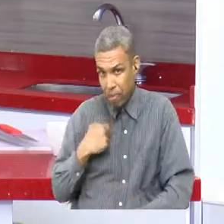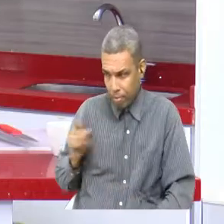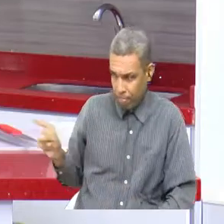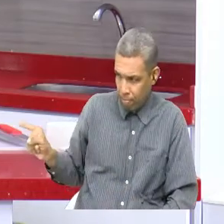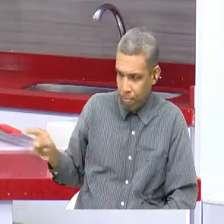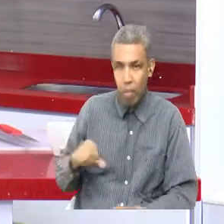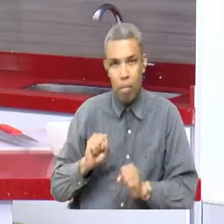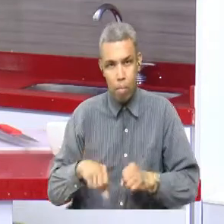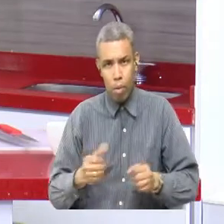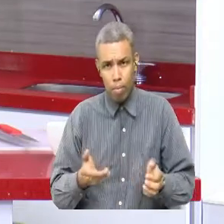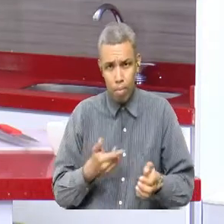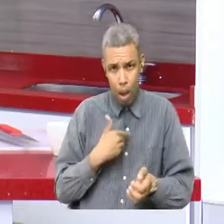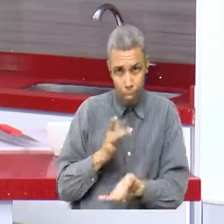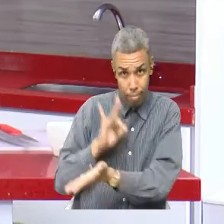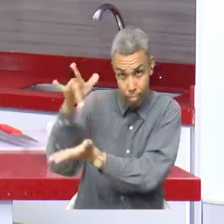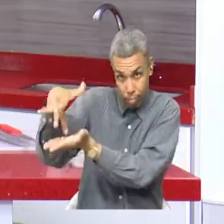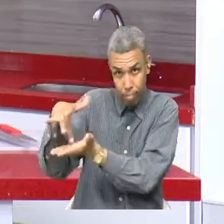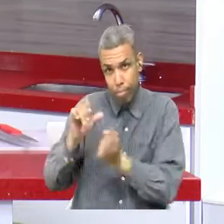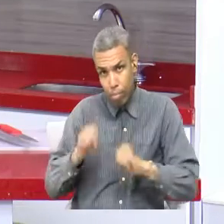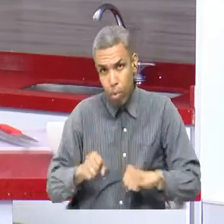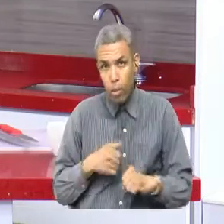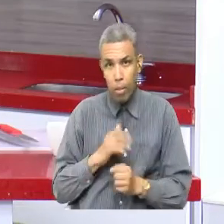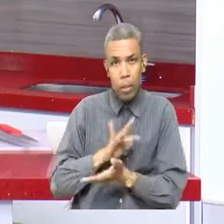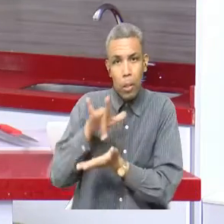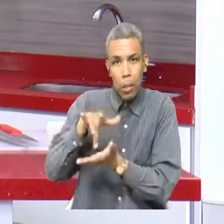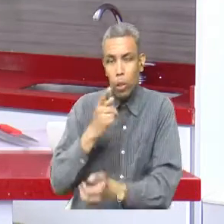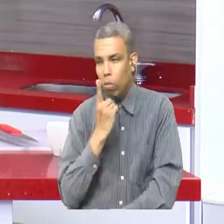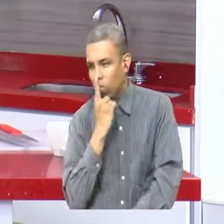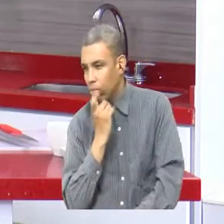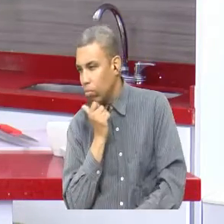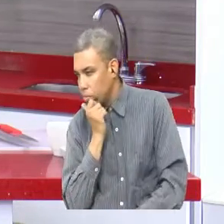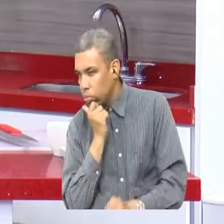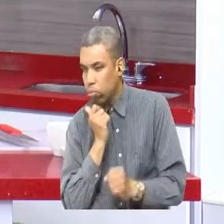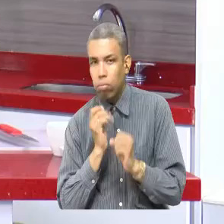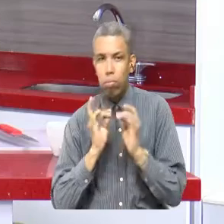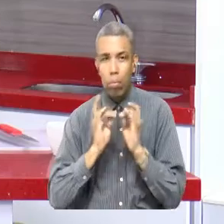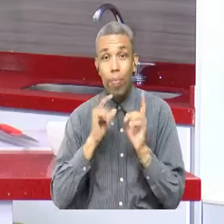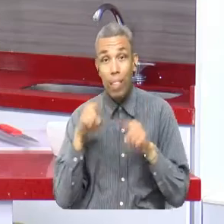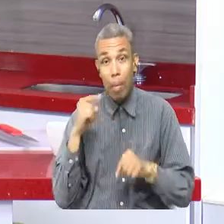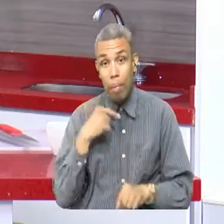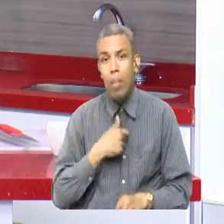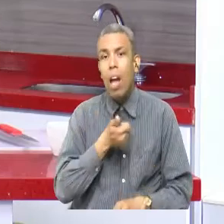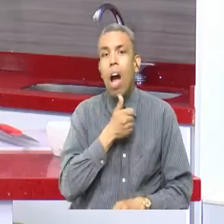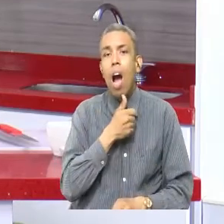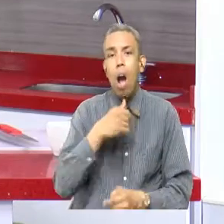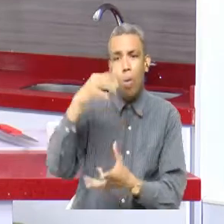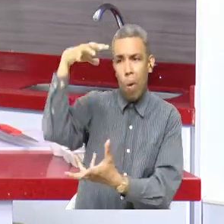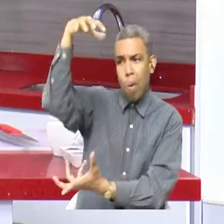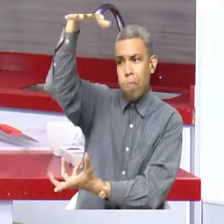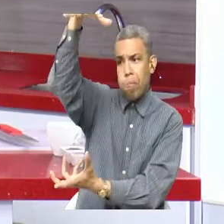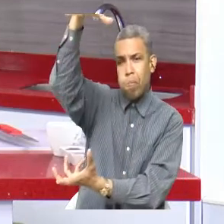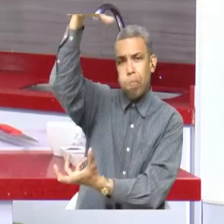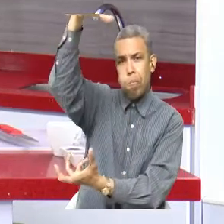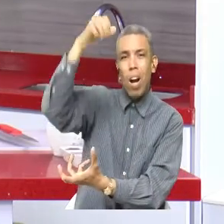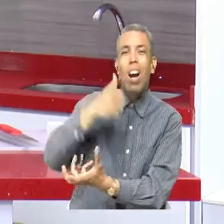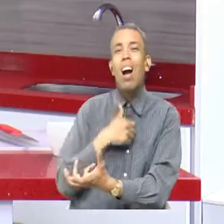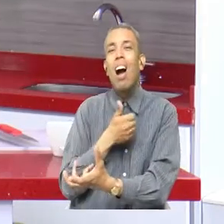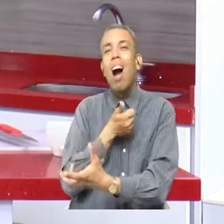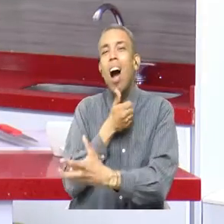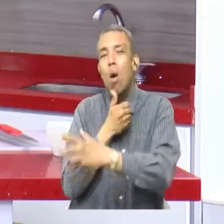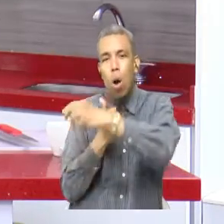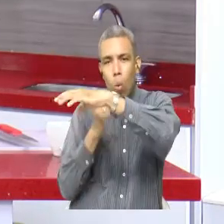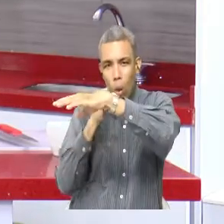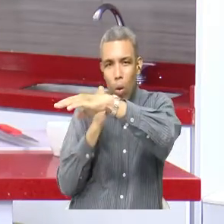se pueden ustedes pueden visitar y encontrar los mejores filtros de agua, purificadores, precisamente para aprovechar esta temporada en la